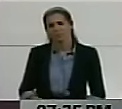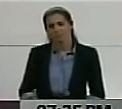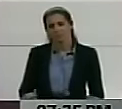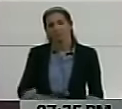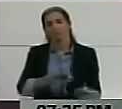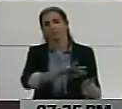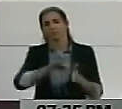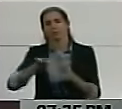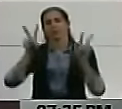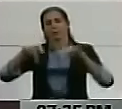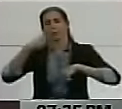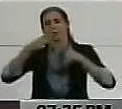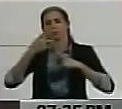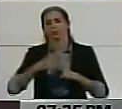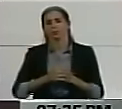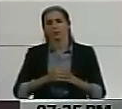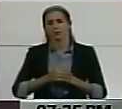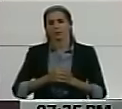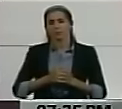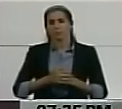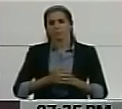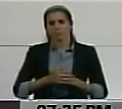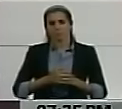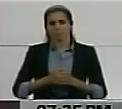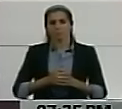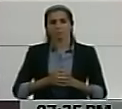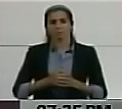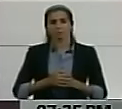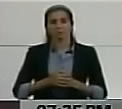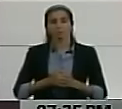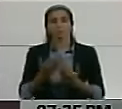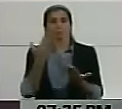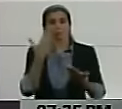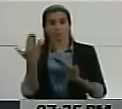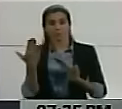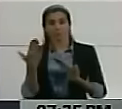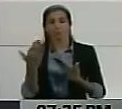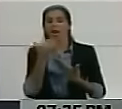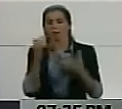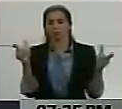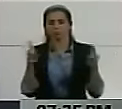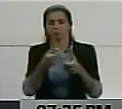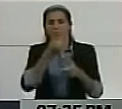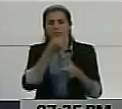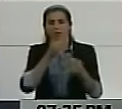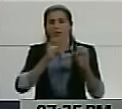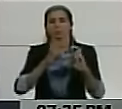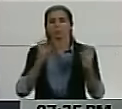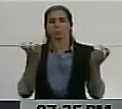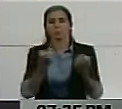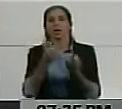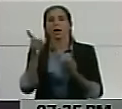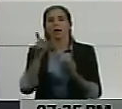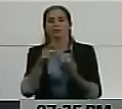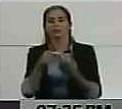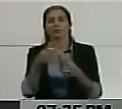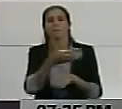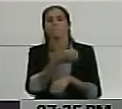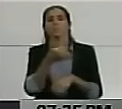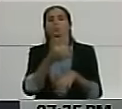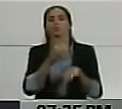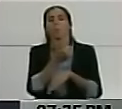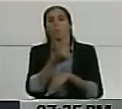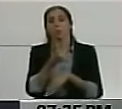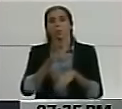Sigamos con la política. A continuación, usted podrá ver parte de la rueda de prensa realizada en la sede de la MUT a propósito